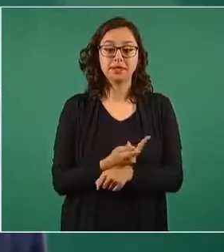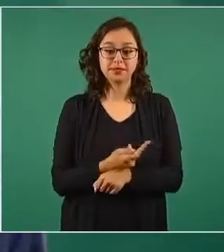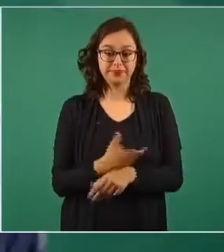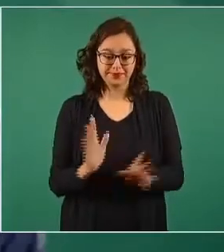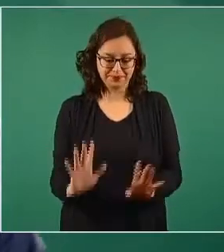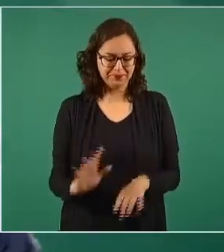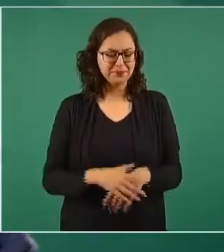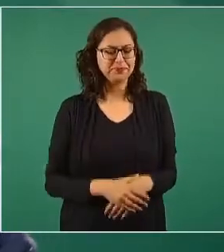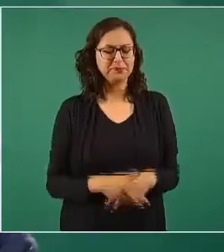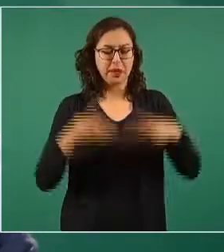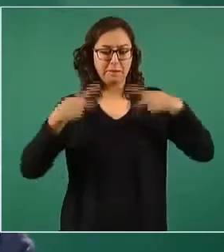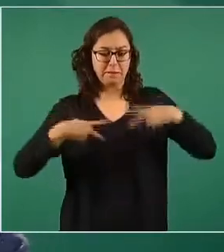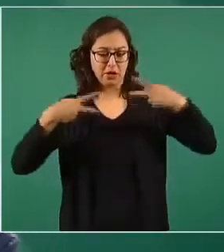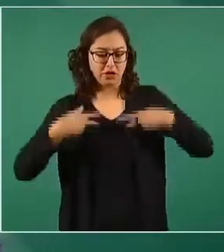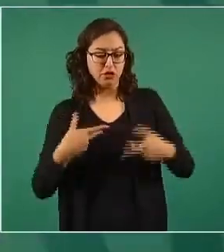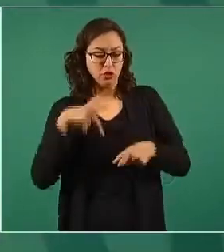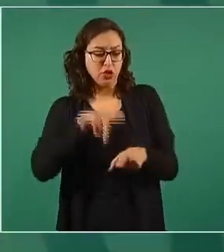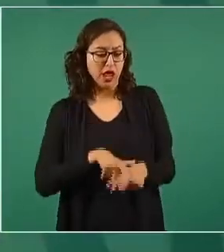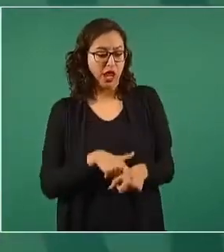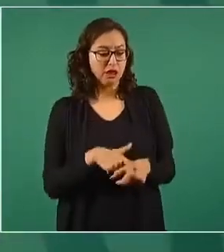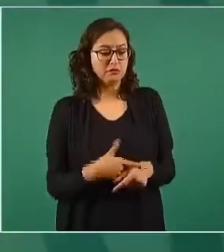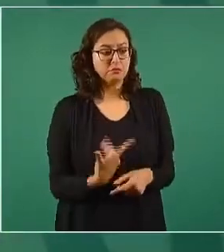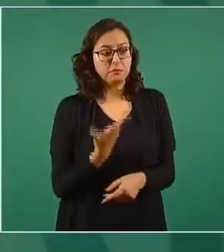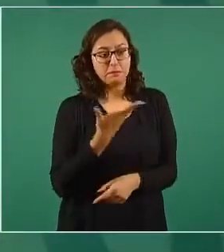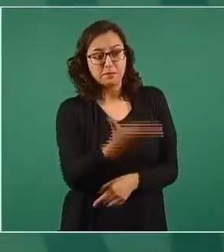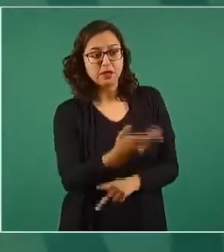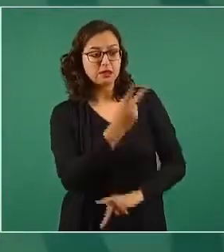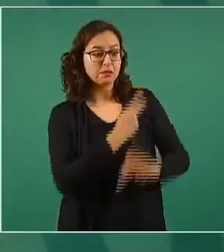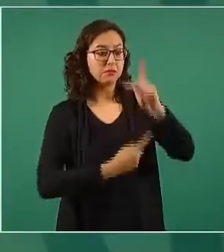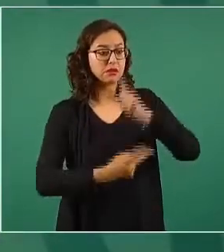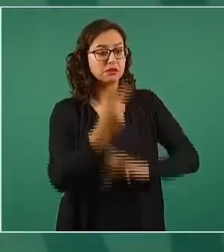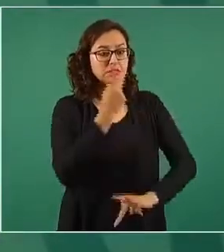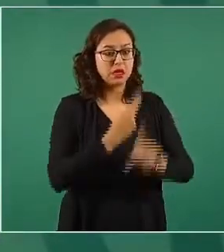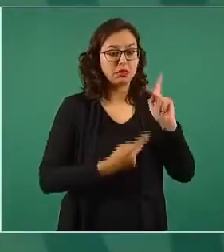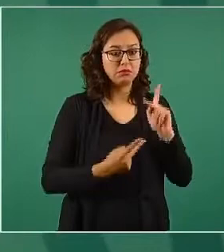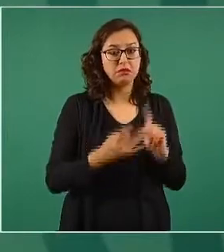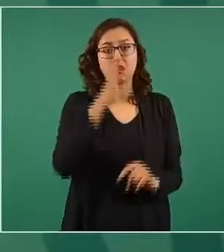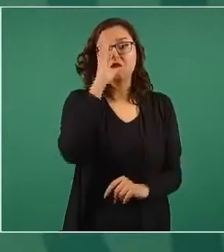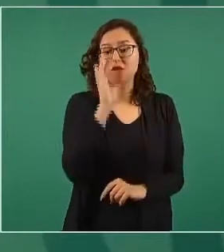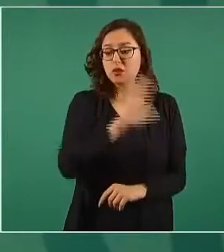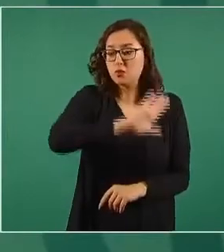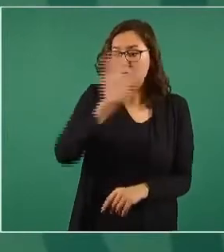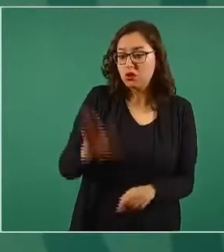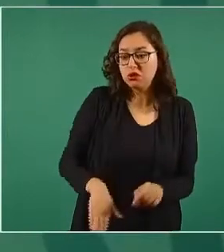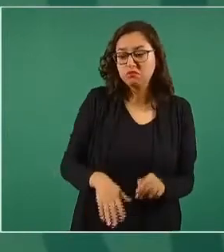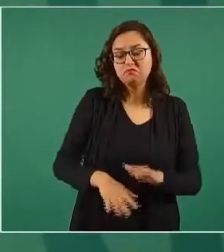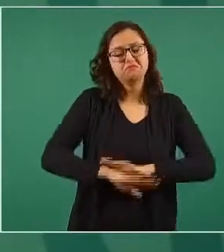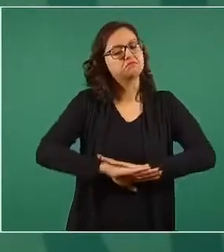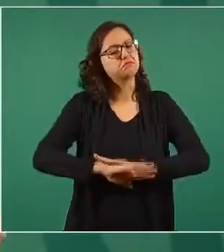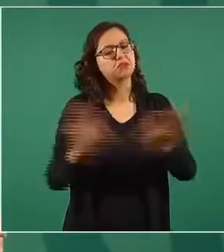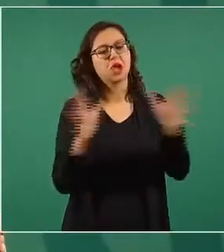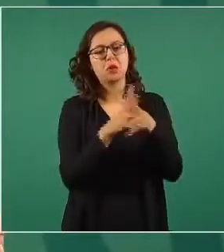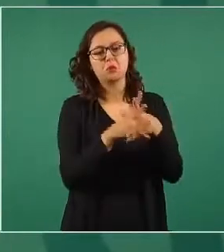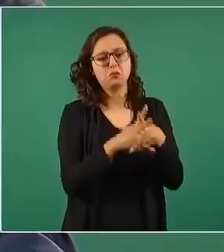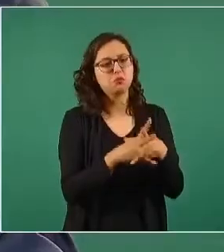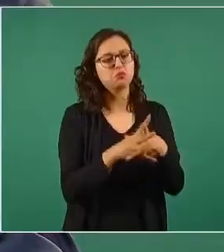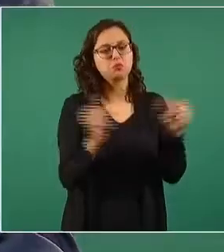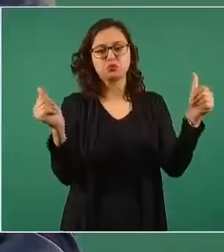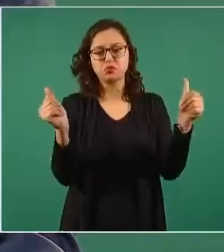personales se terminan, desaparecen cuando uno se muere. Las deudas de